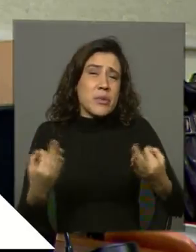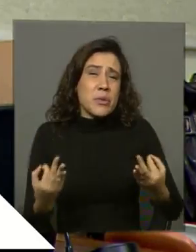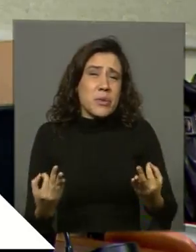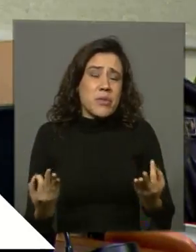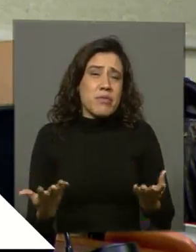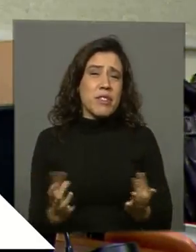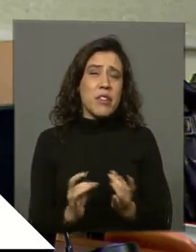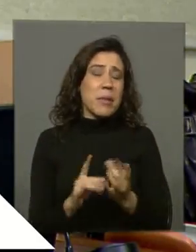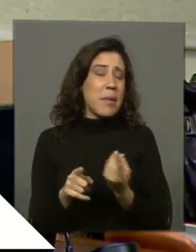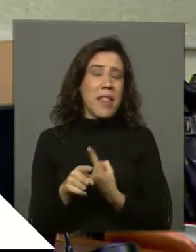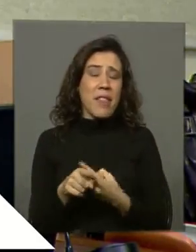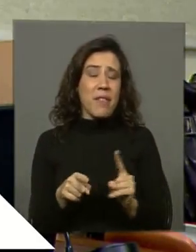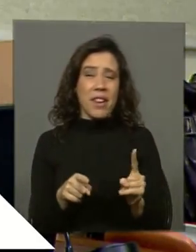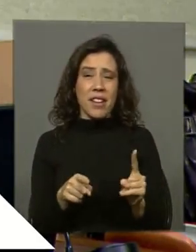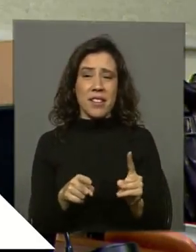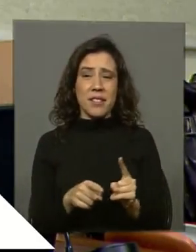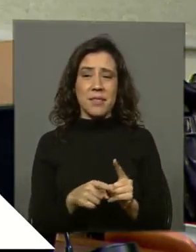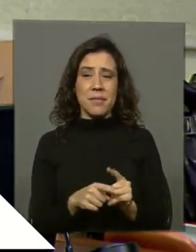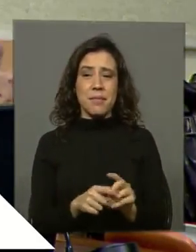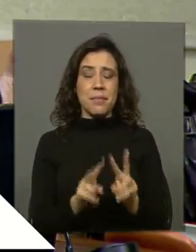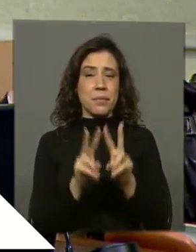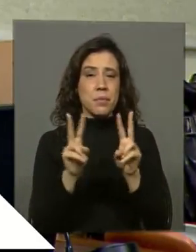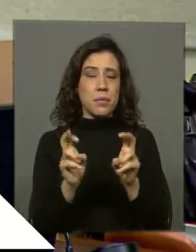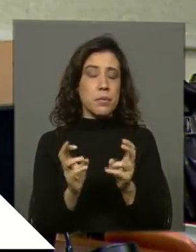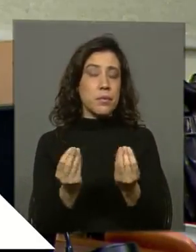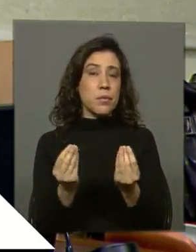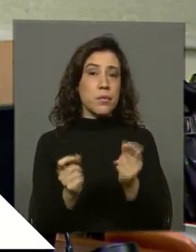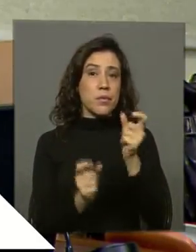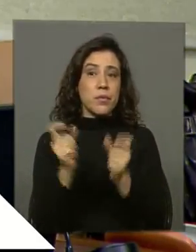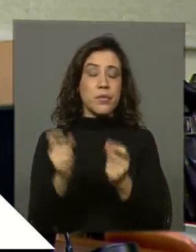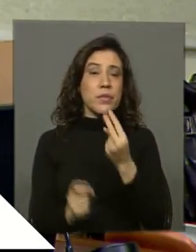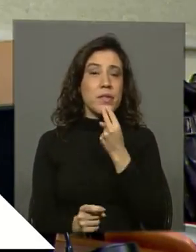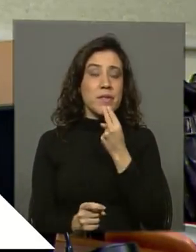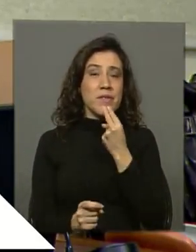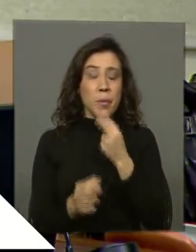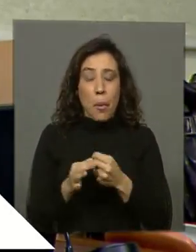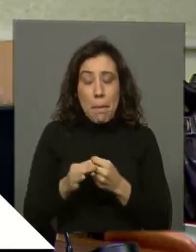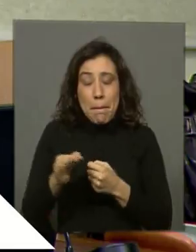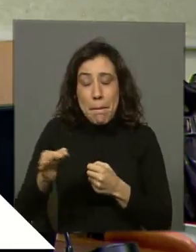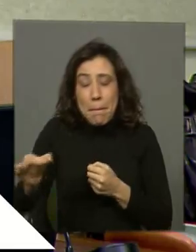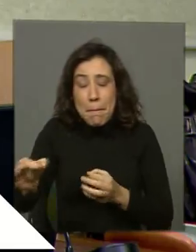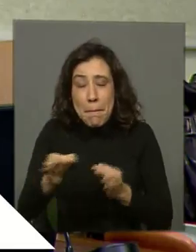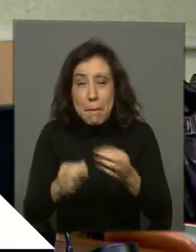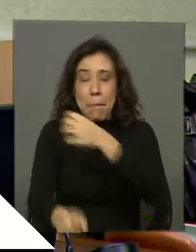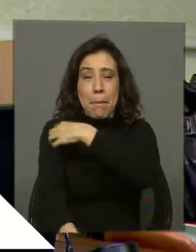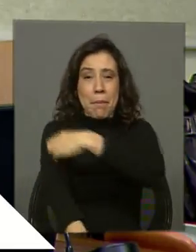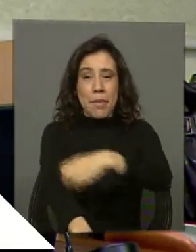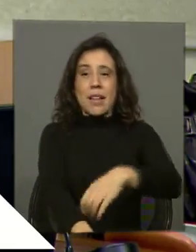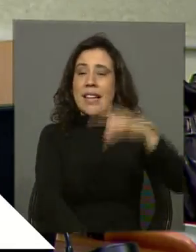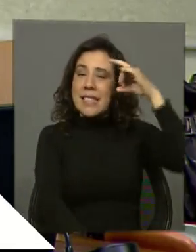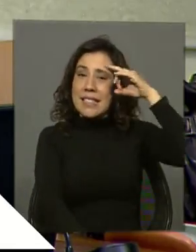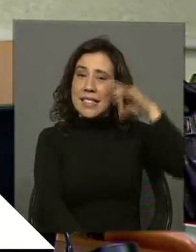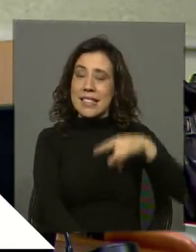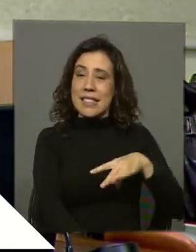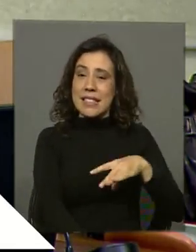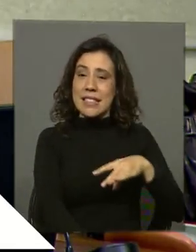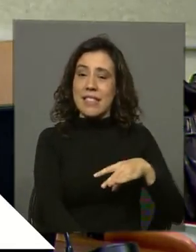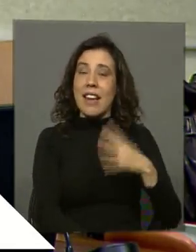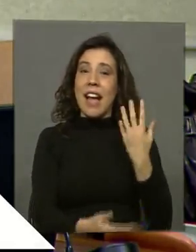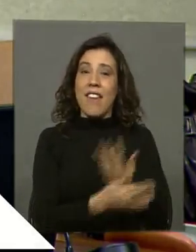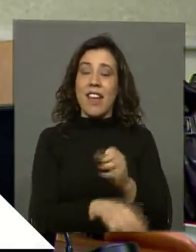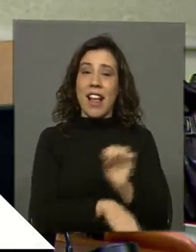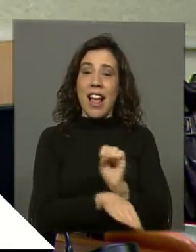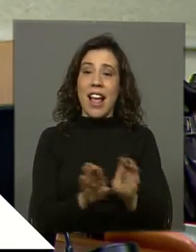absolutamente distinta y tiene que ver y la mayoría de los que somos de provincia de regiones sabemos que el tener